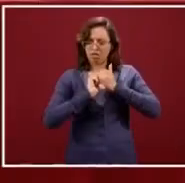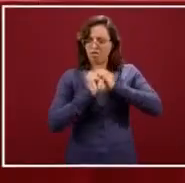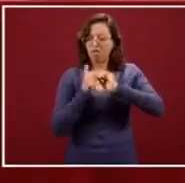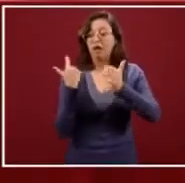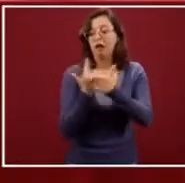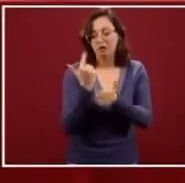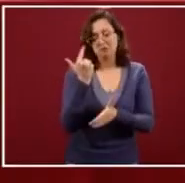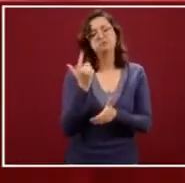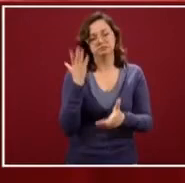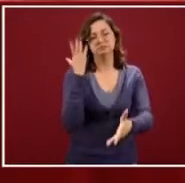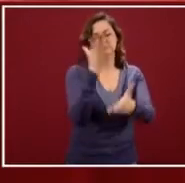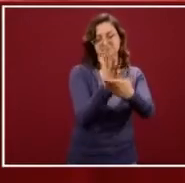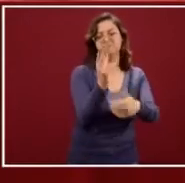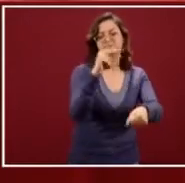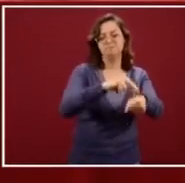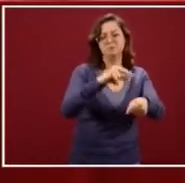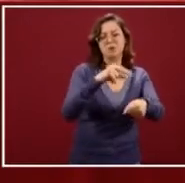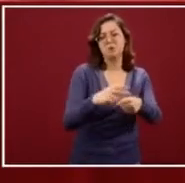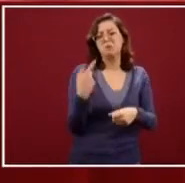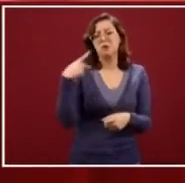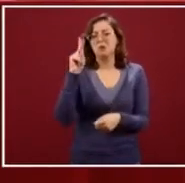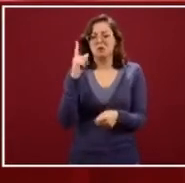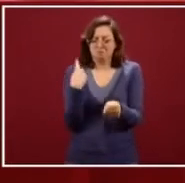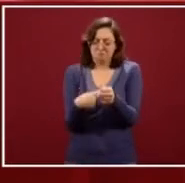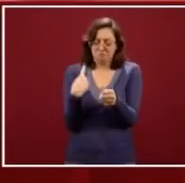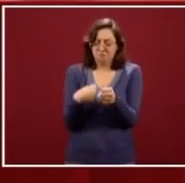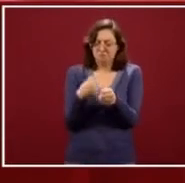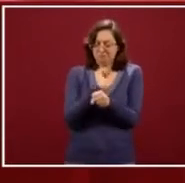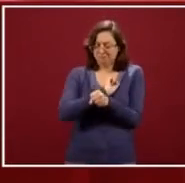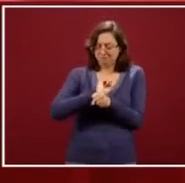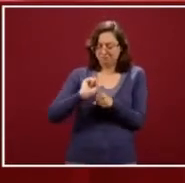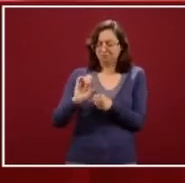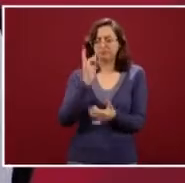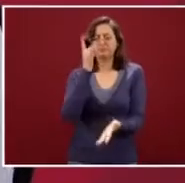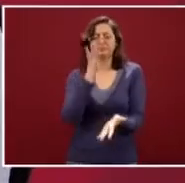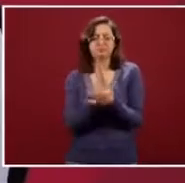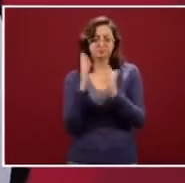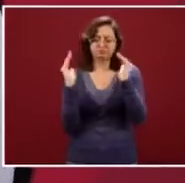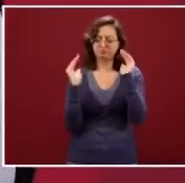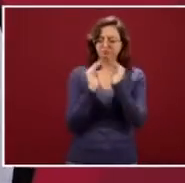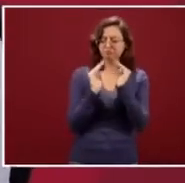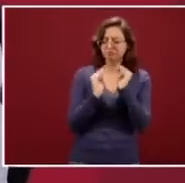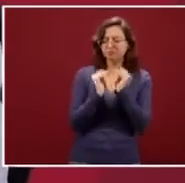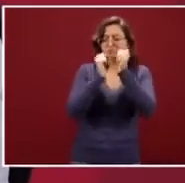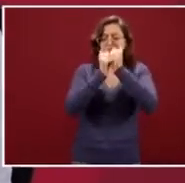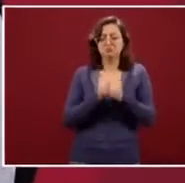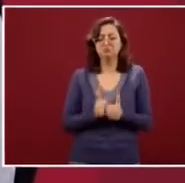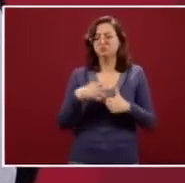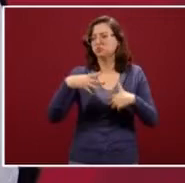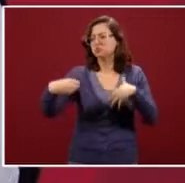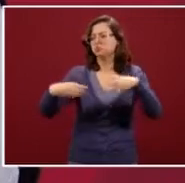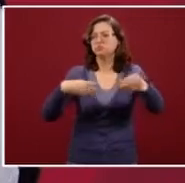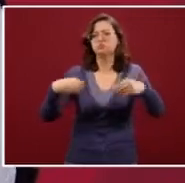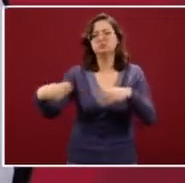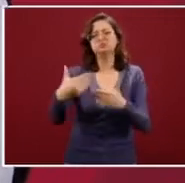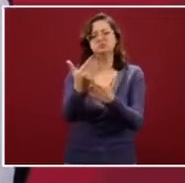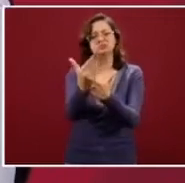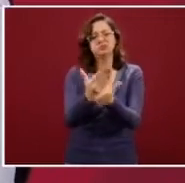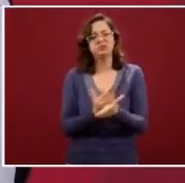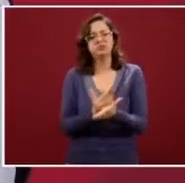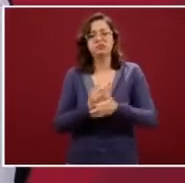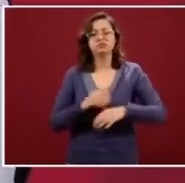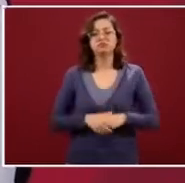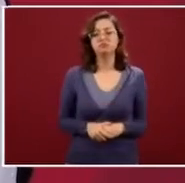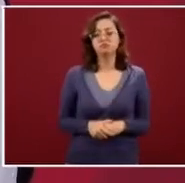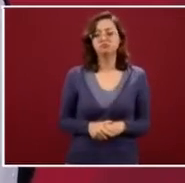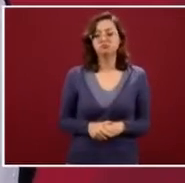médica, pero si es una enfermedad muy leve, es mejor estar resguardado en el domicilio para evitar contagiar a otros. Esas personas no van a